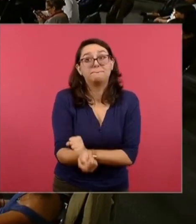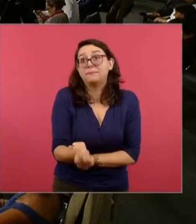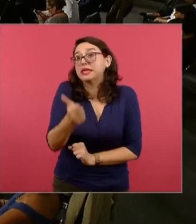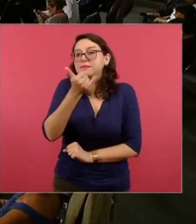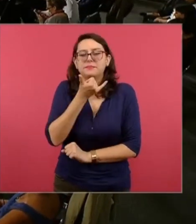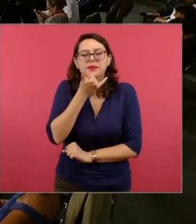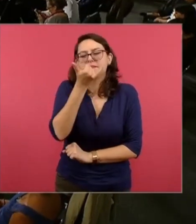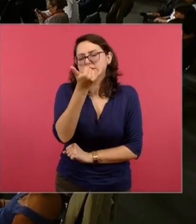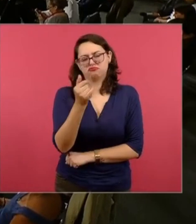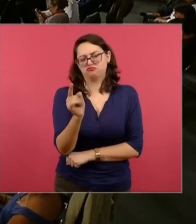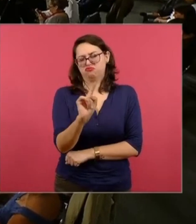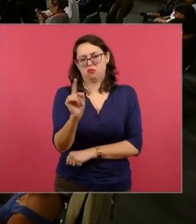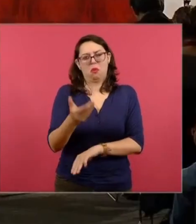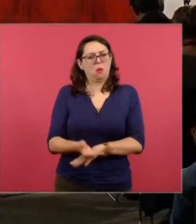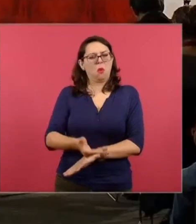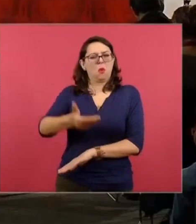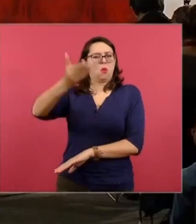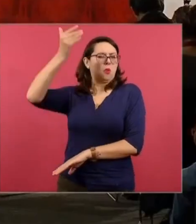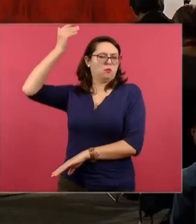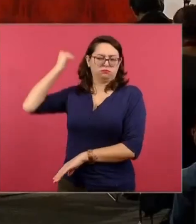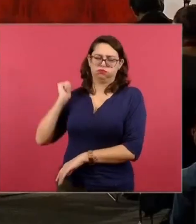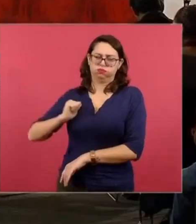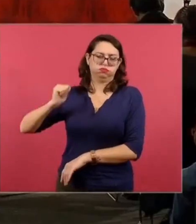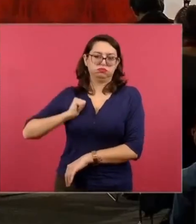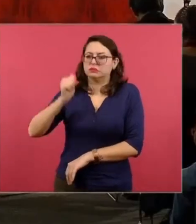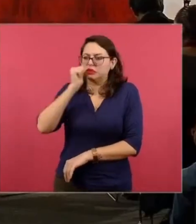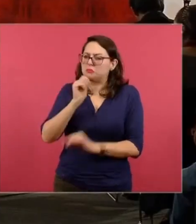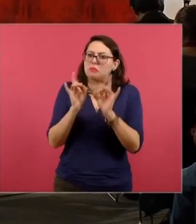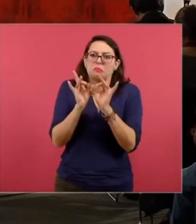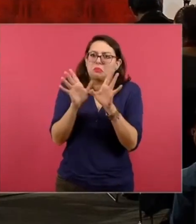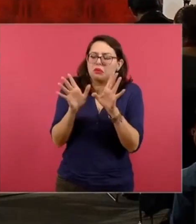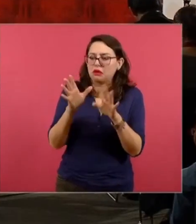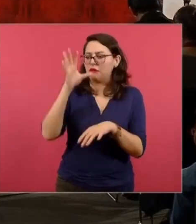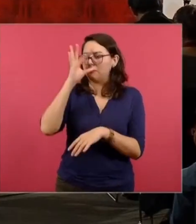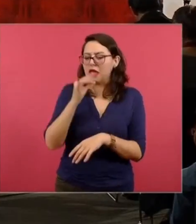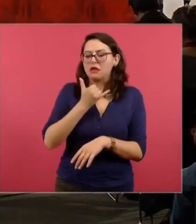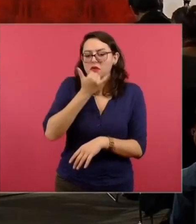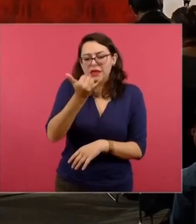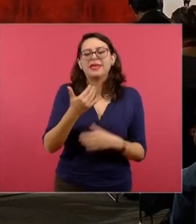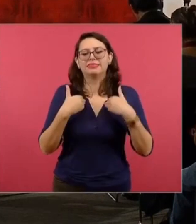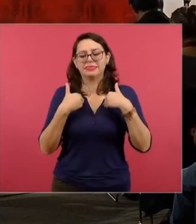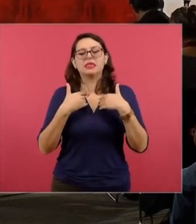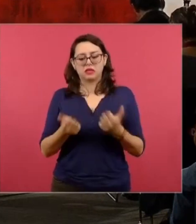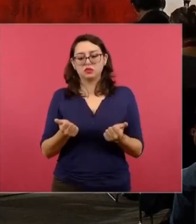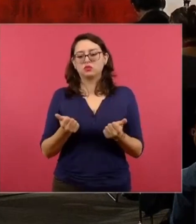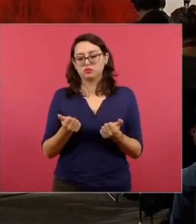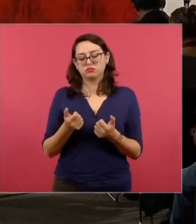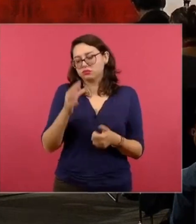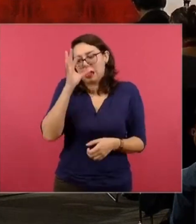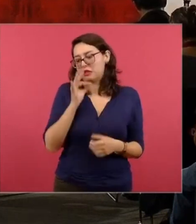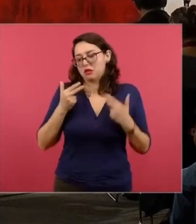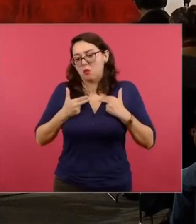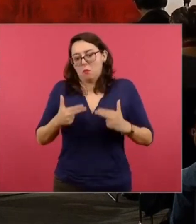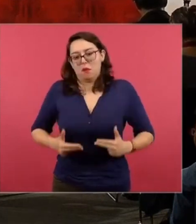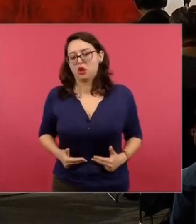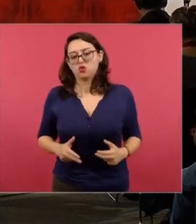escolar. ¿Por qué manos pasó? Uno puede pensar, no, sí, las fallas son humanas, pero cuando llegamos a ver, por ejemplo,